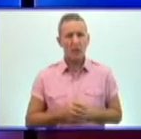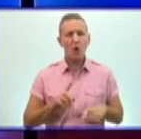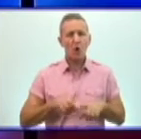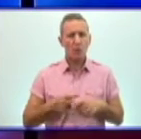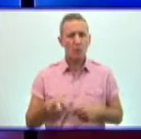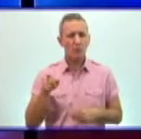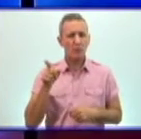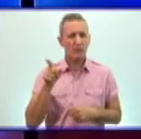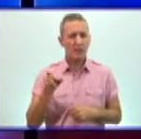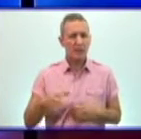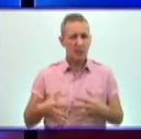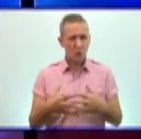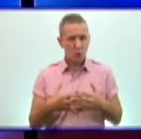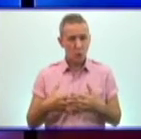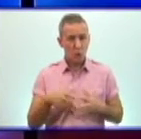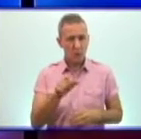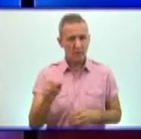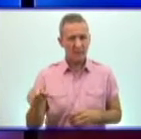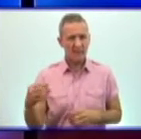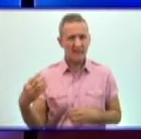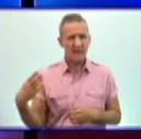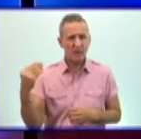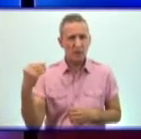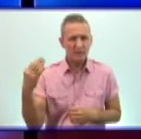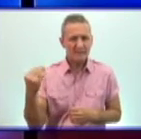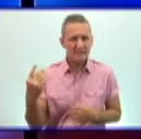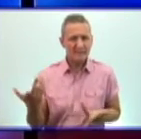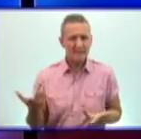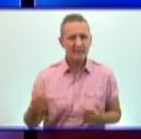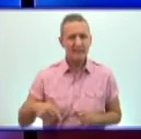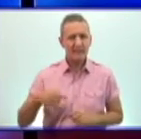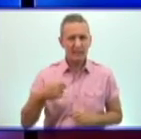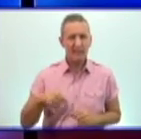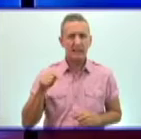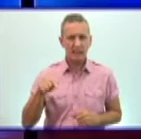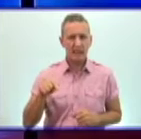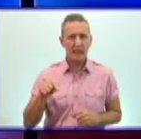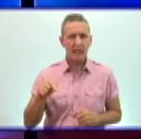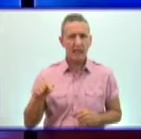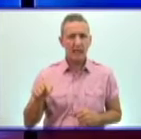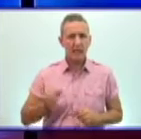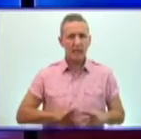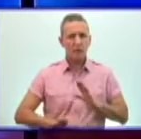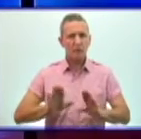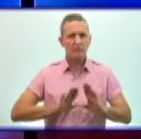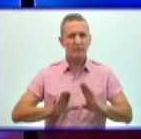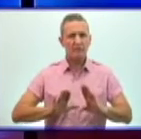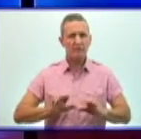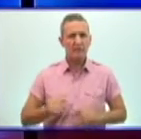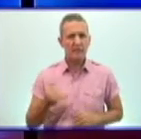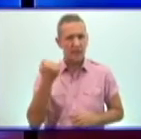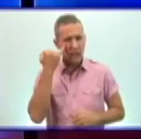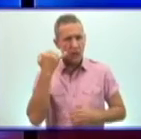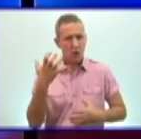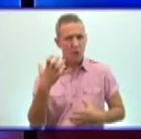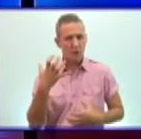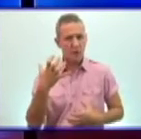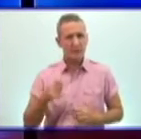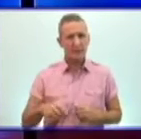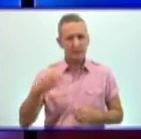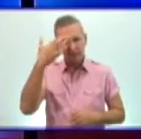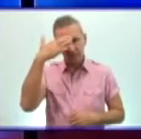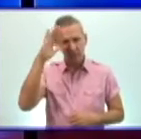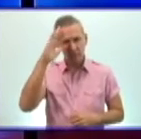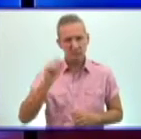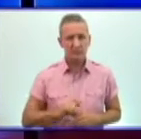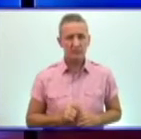permitido independizar. Fíjense cómo la realidad, la historia, los comportamientos, la cultura política pasa